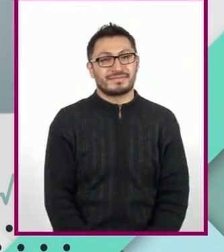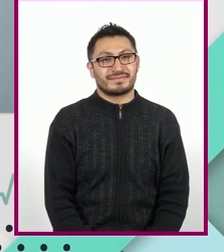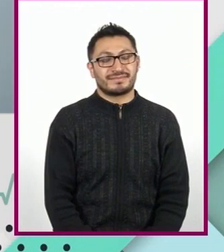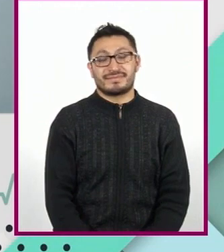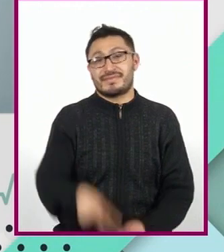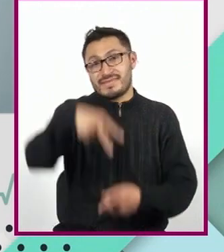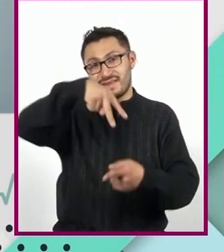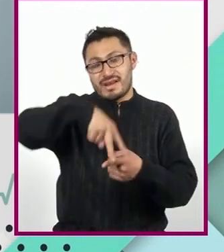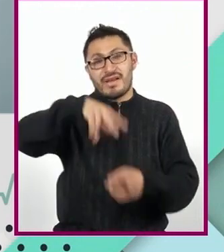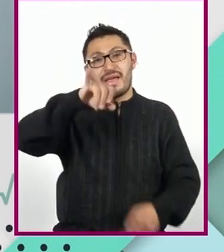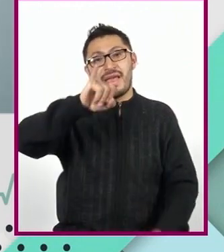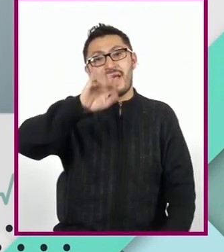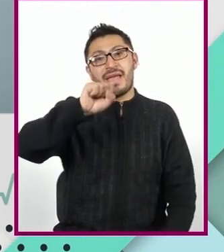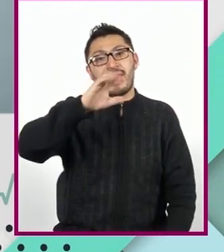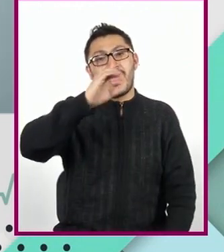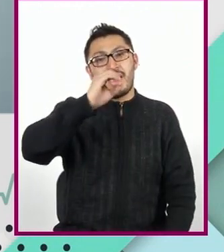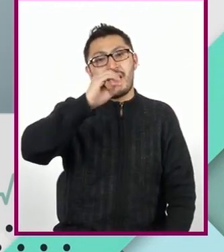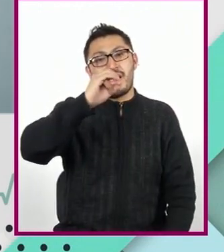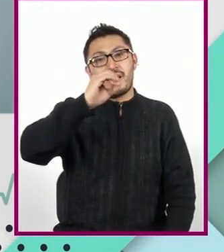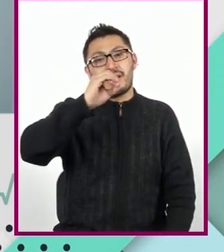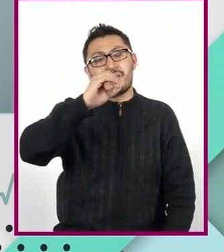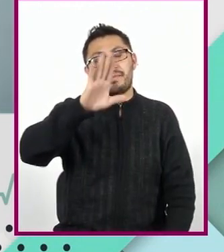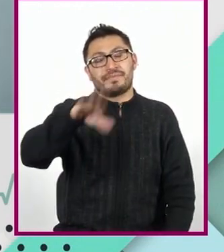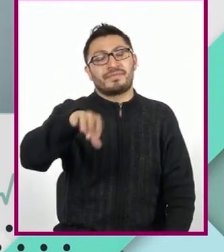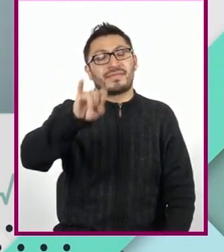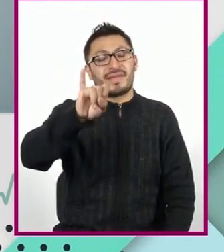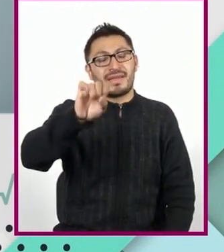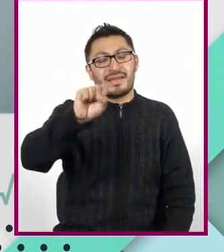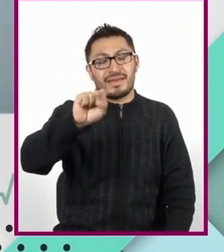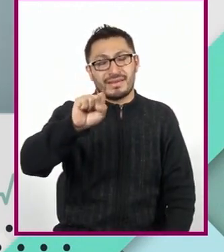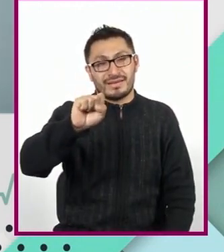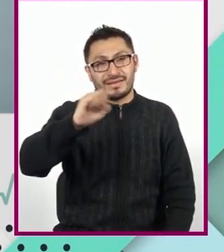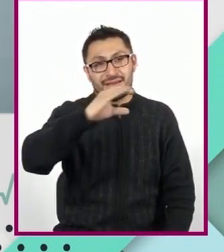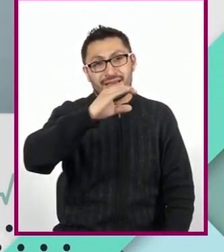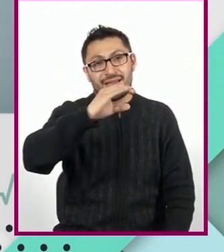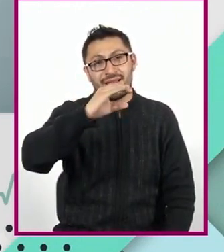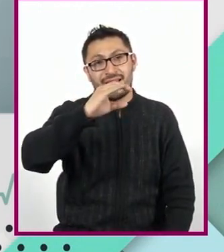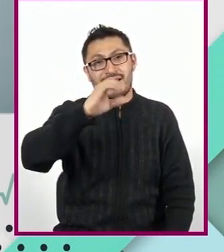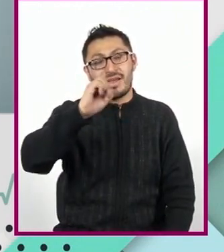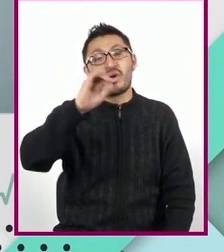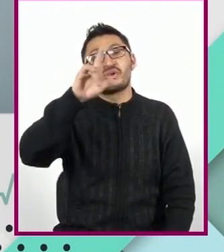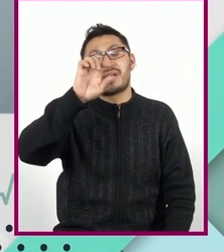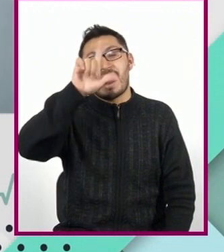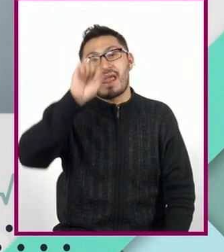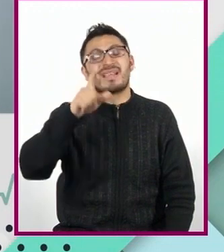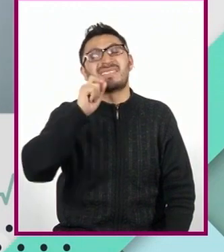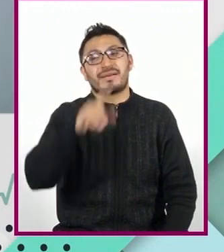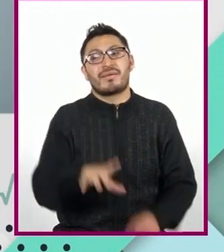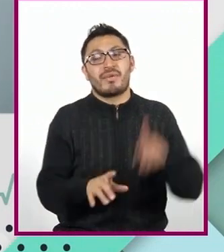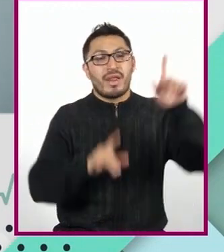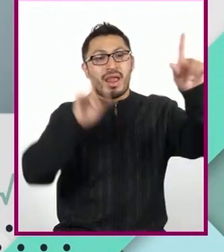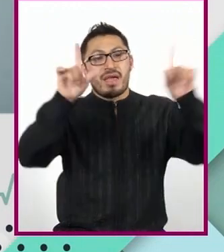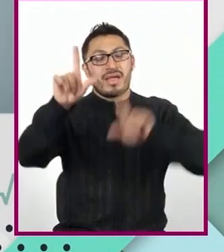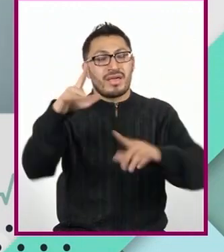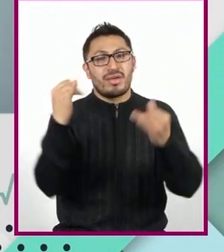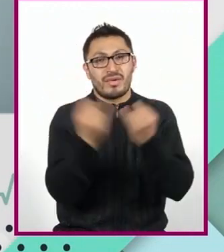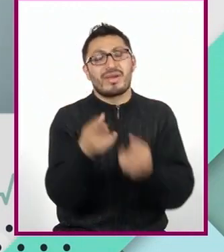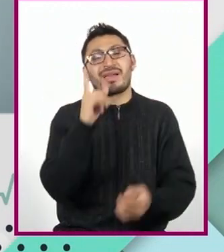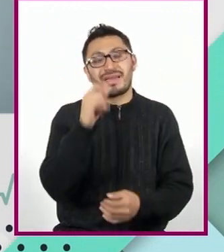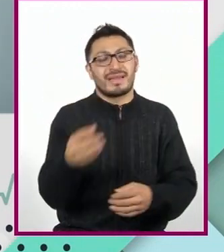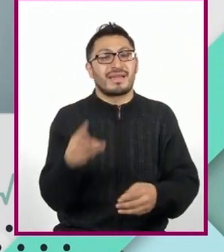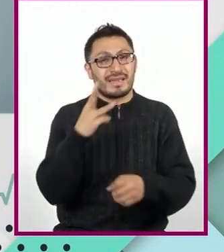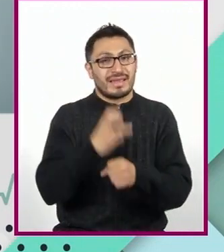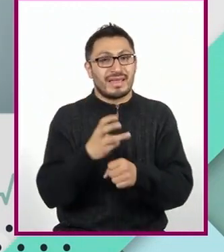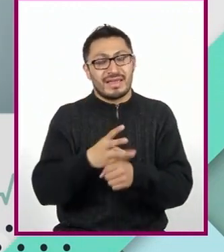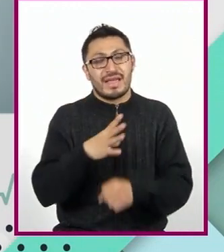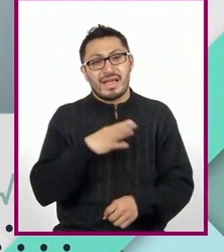triángulo isósceles tiene como característica que 2 de sus lados son iguales, por lo tanto el tercer lado tiene